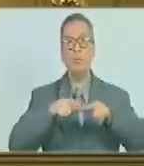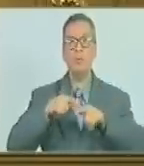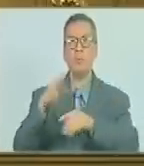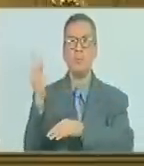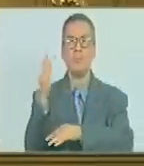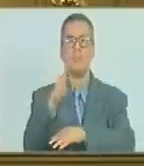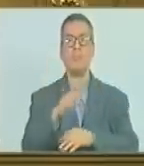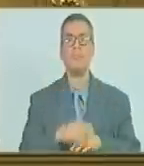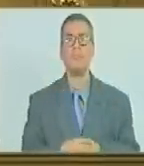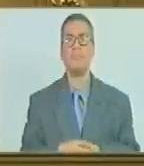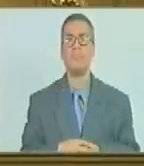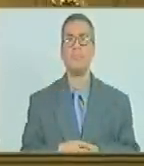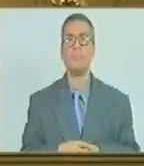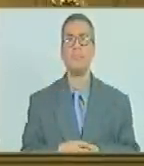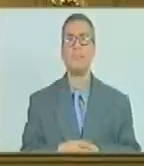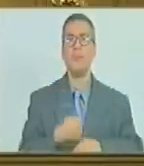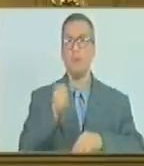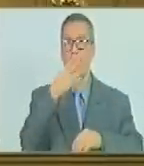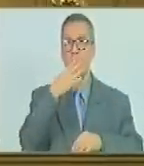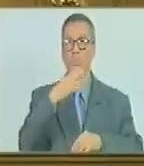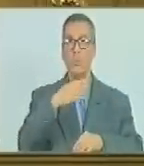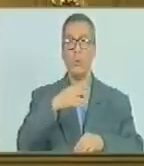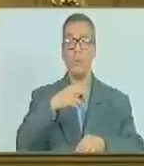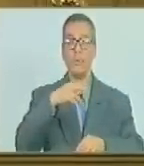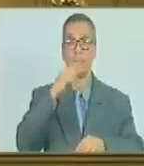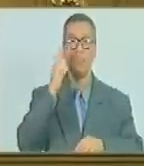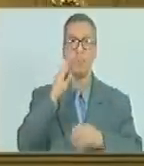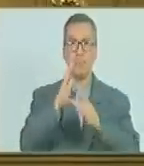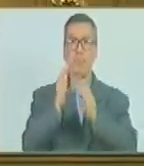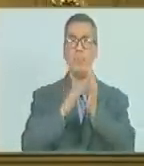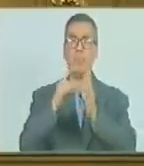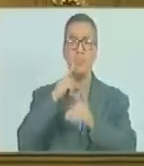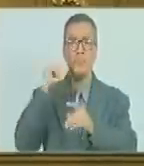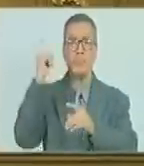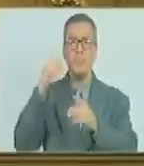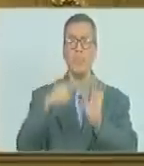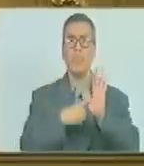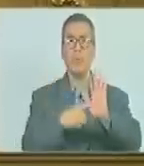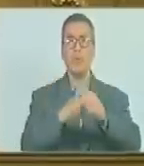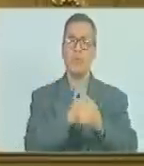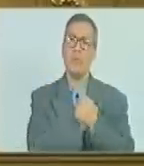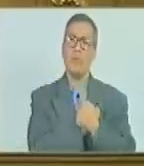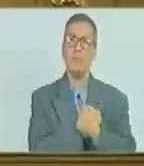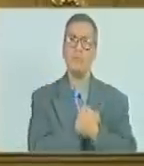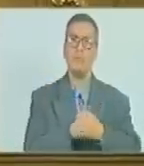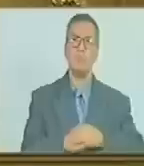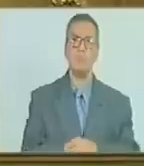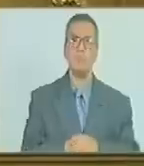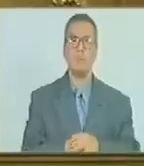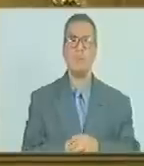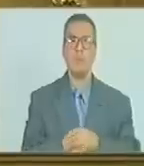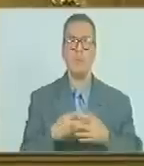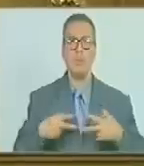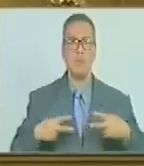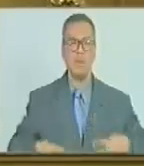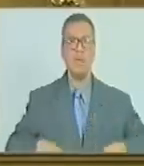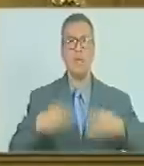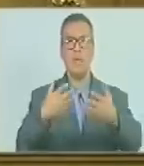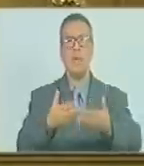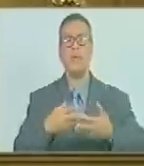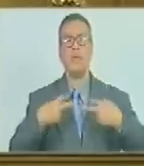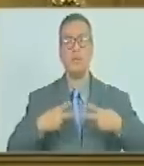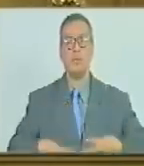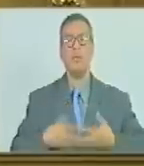paraíso. Para el buen cristiano, no hay mayor demostración de amor que la de dar la vida por sus amigos.